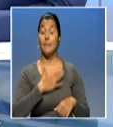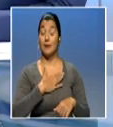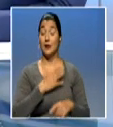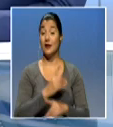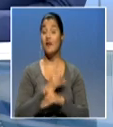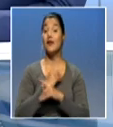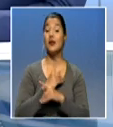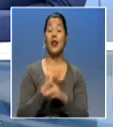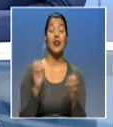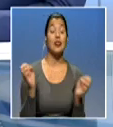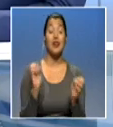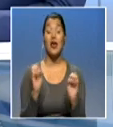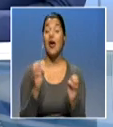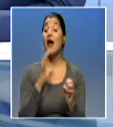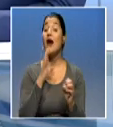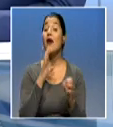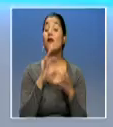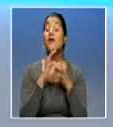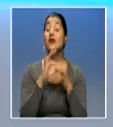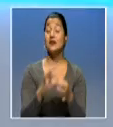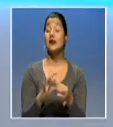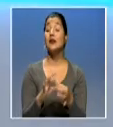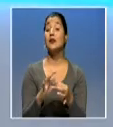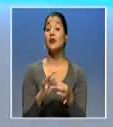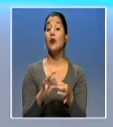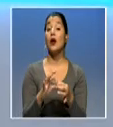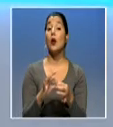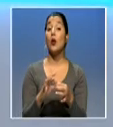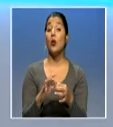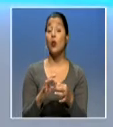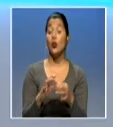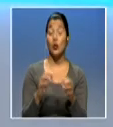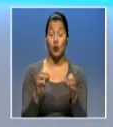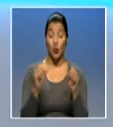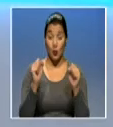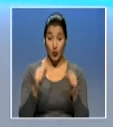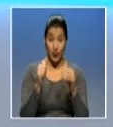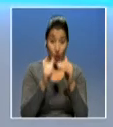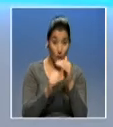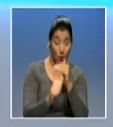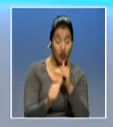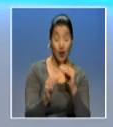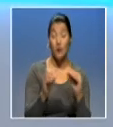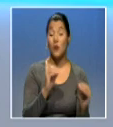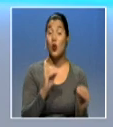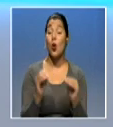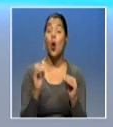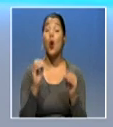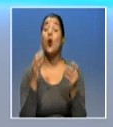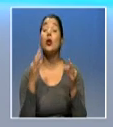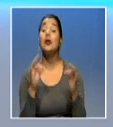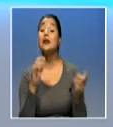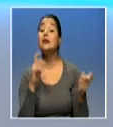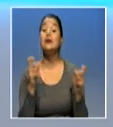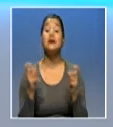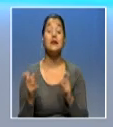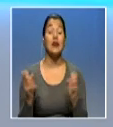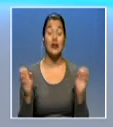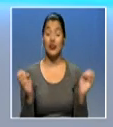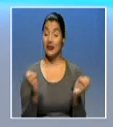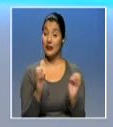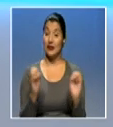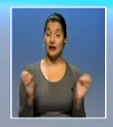hace referencia a que mi defendido haya ocultado, movido o tratado de distraer ni un